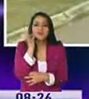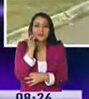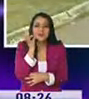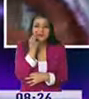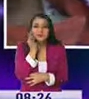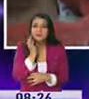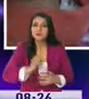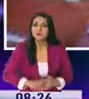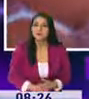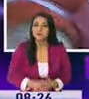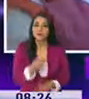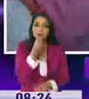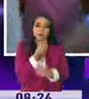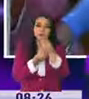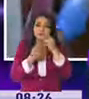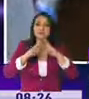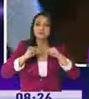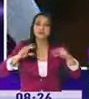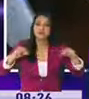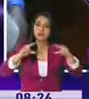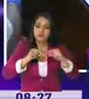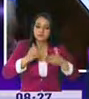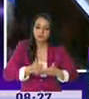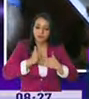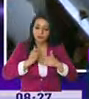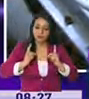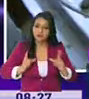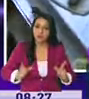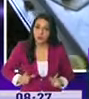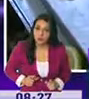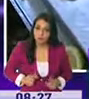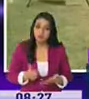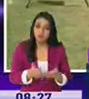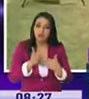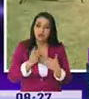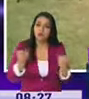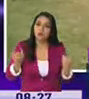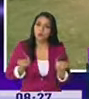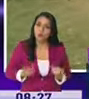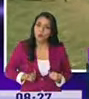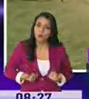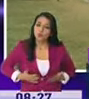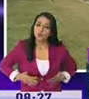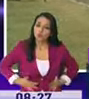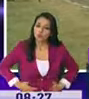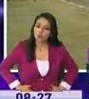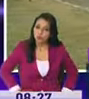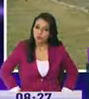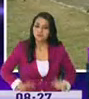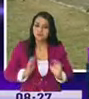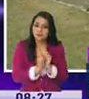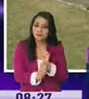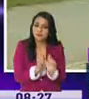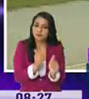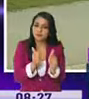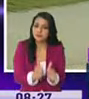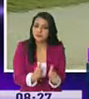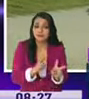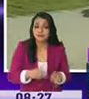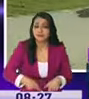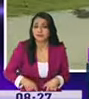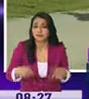¿no? Comida natural, baja de calorías, para los que quieren mantenerse en forma. Yo diría es una forma de vida